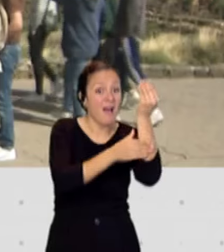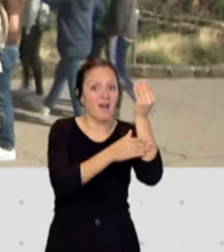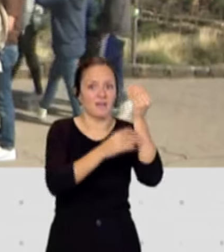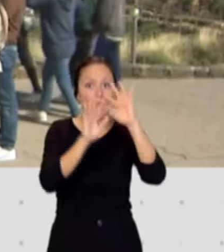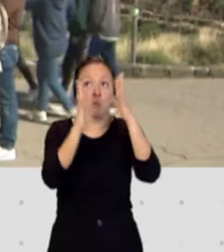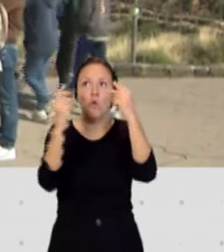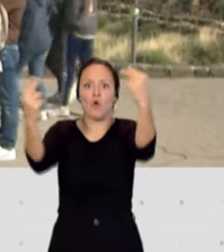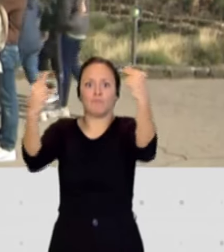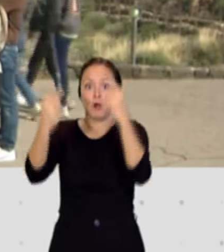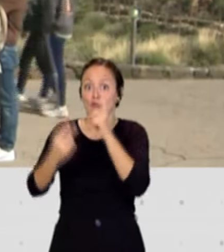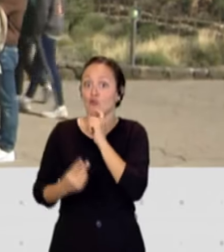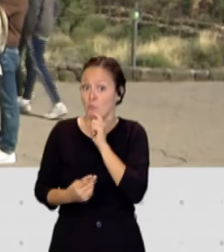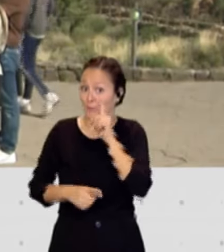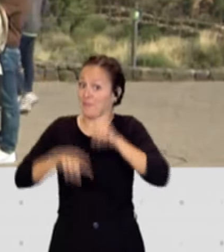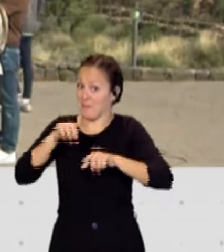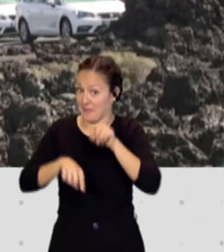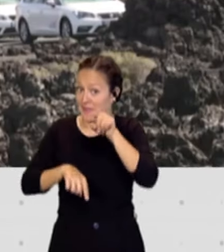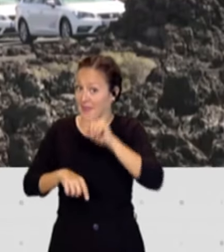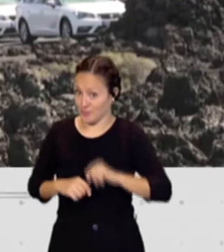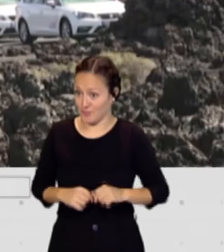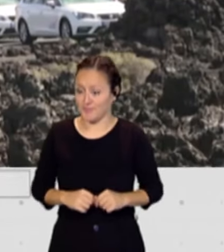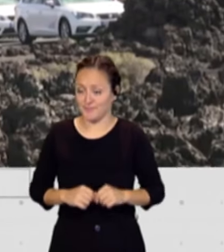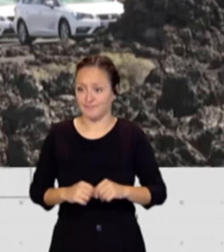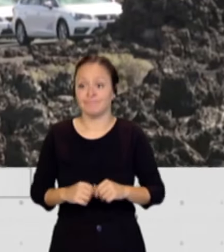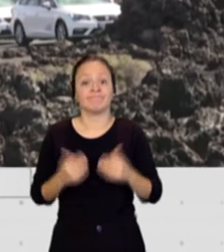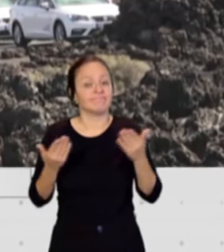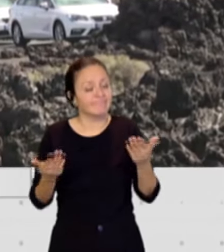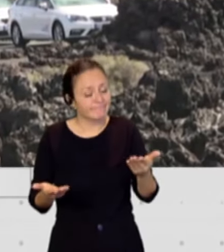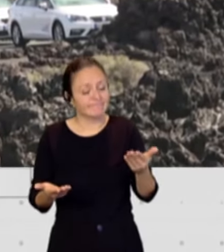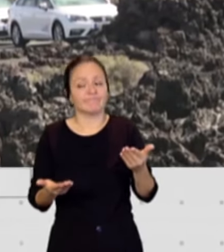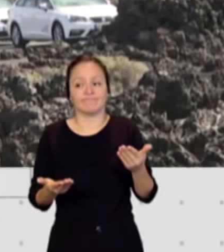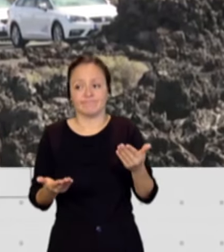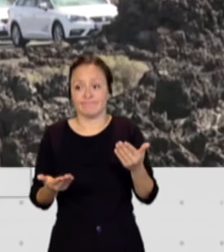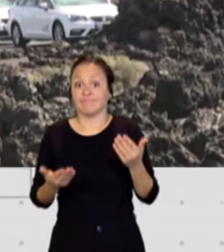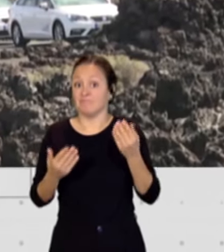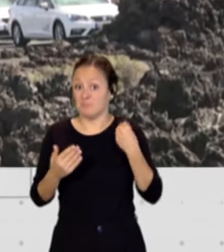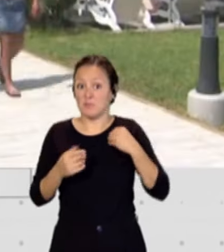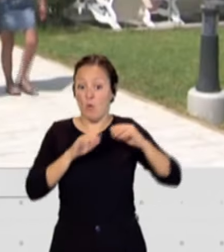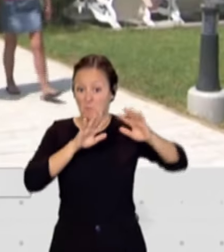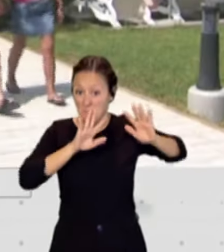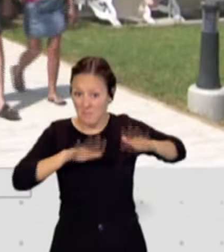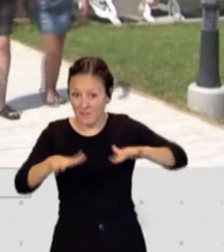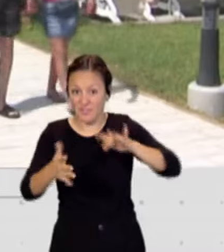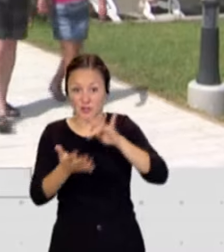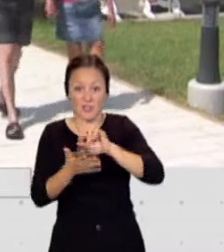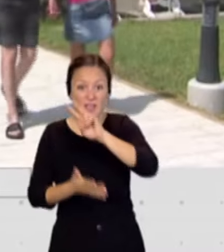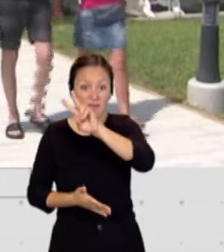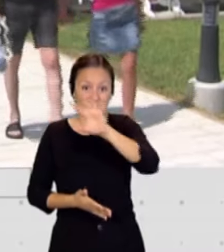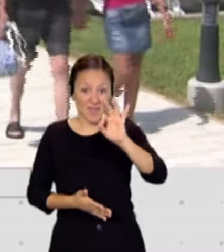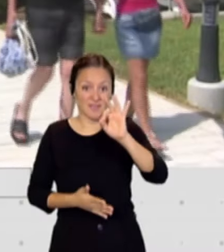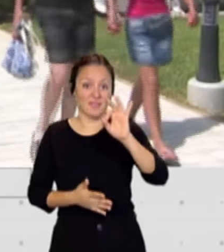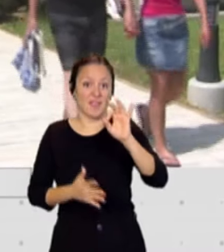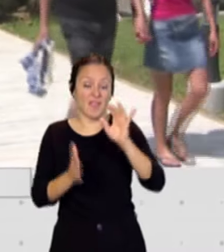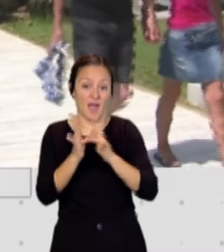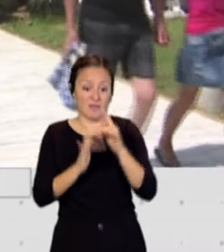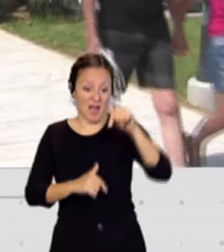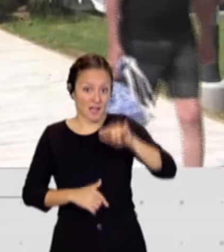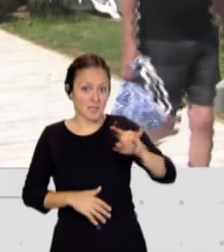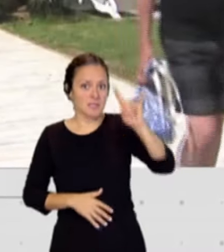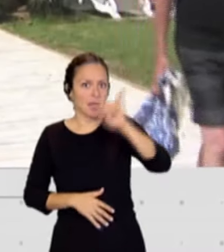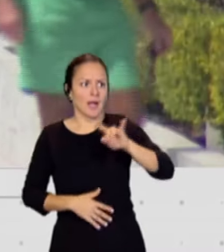pues se sigue hablando mucho muchísimo de toda las derivadas de esas manifestaciones del pasado sábado aquí en Canarias que reclaman esa